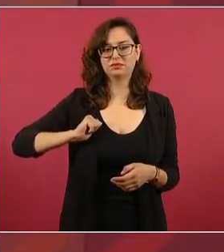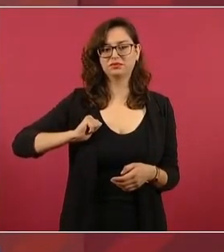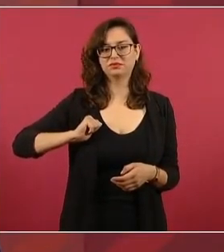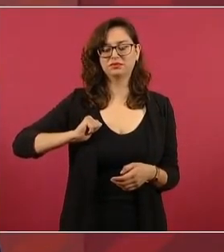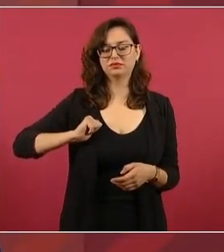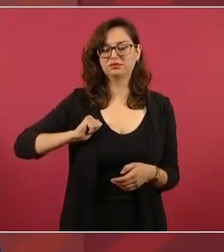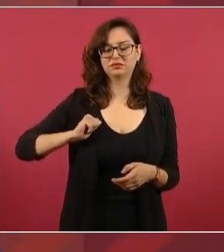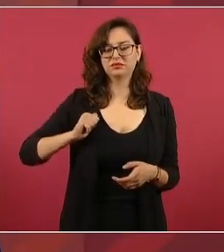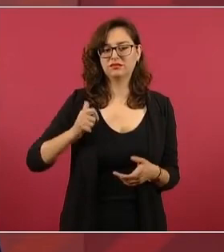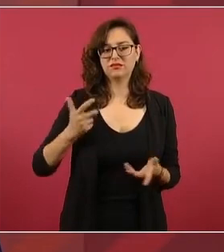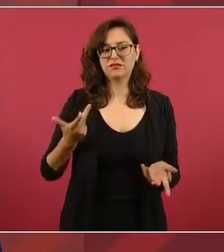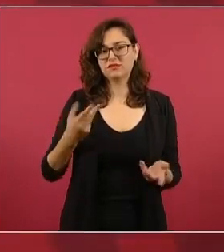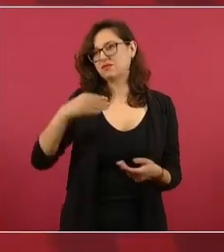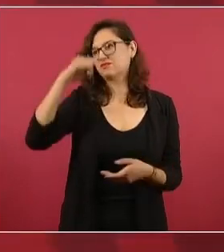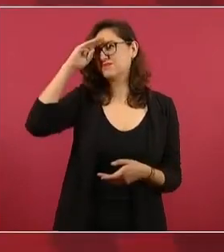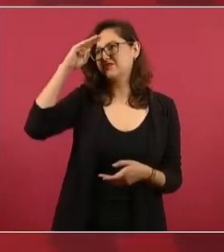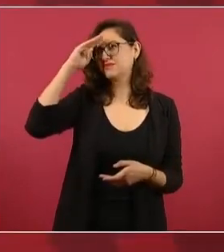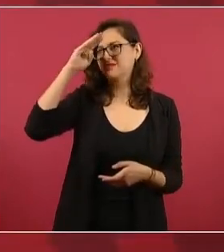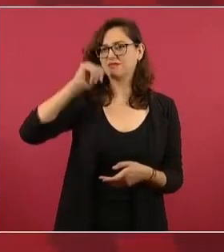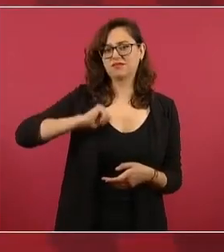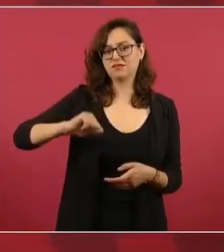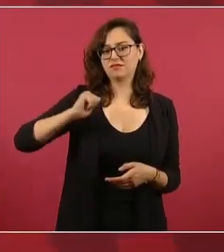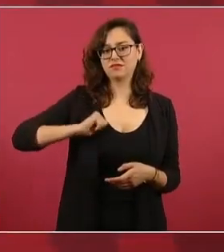de pensar,